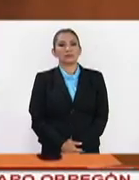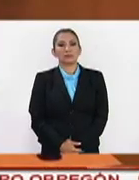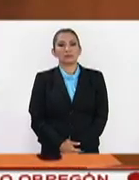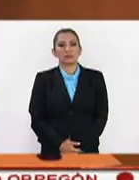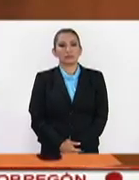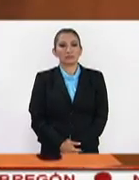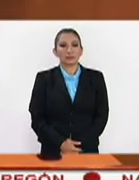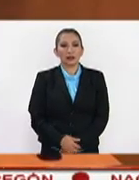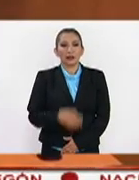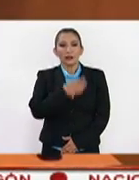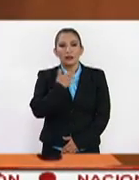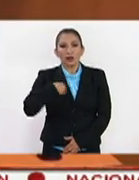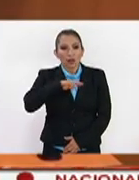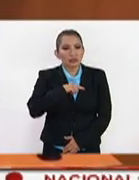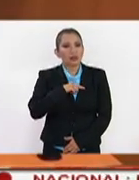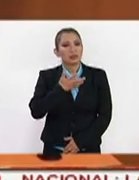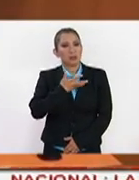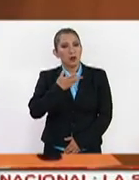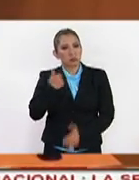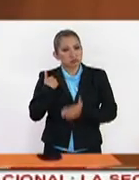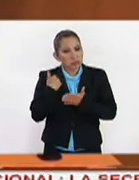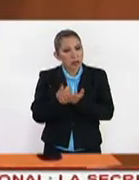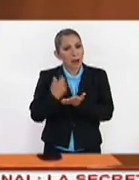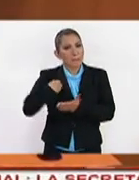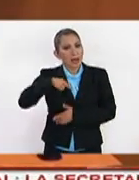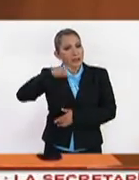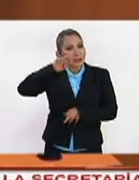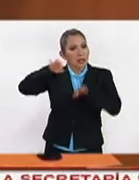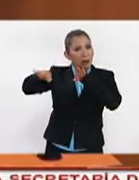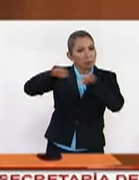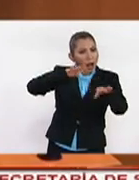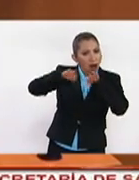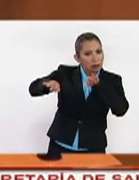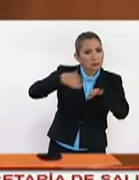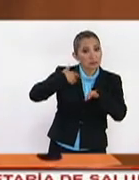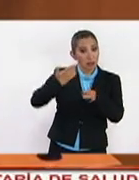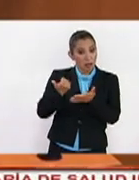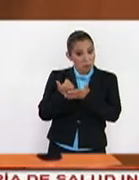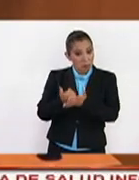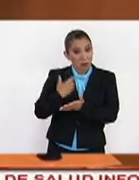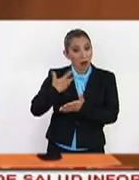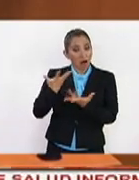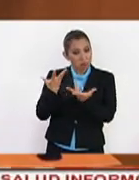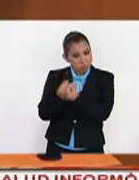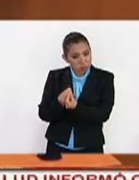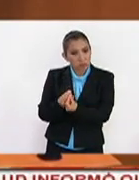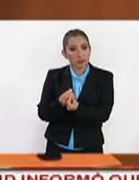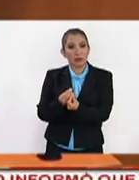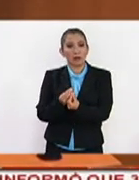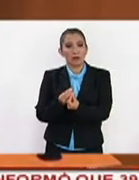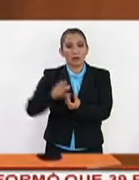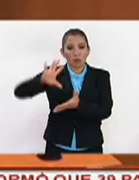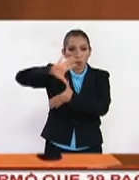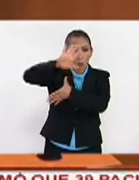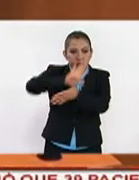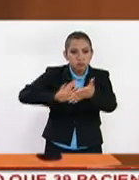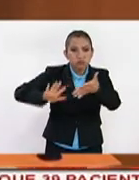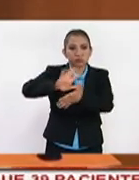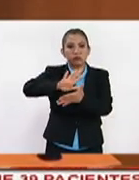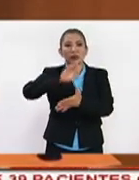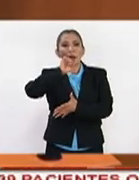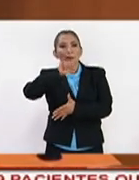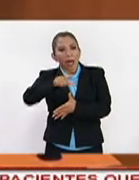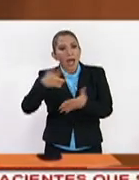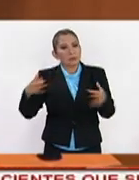We will be there for you as you work to recover. It's not merely because we share the same continent. We